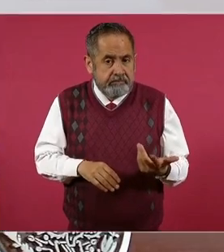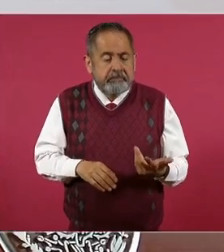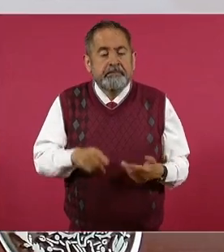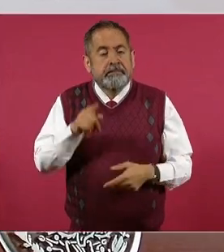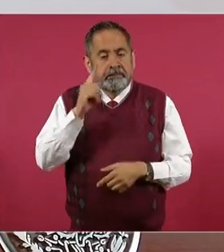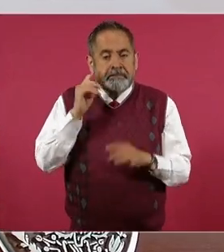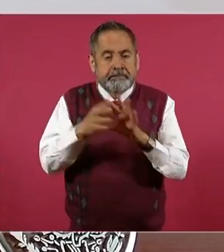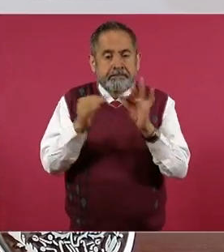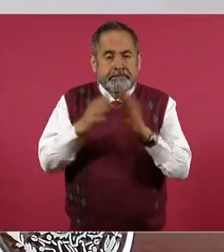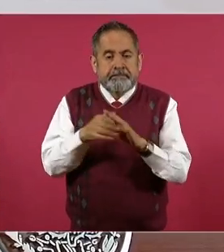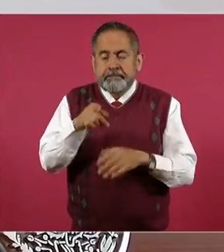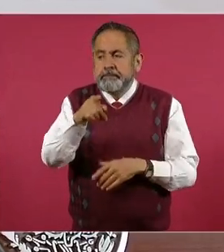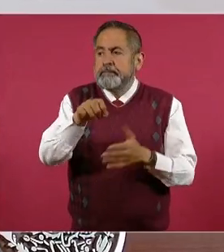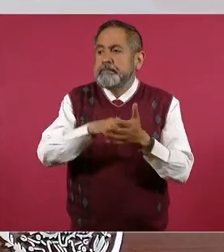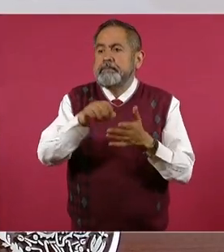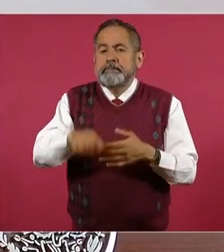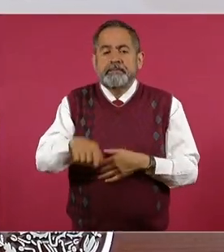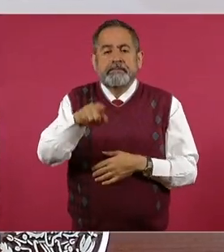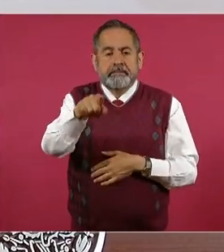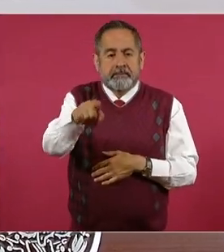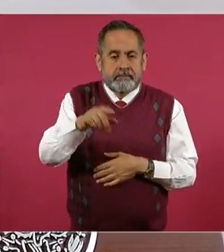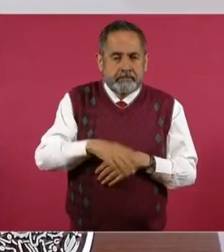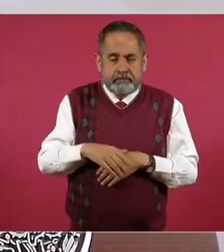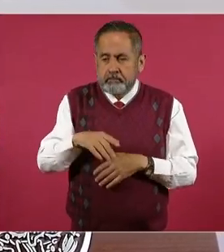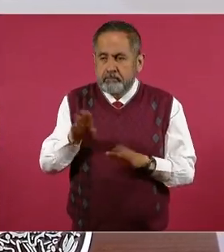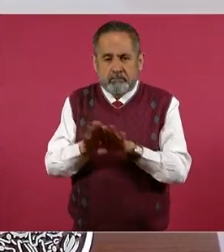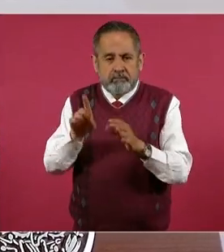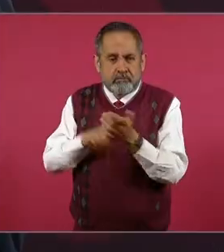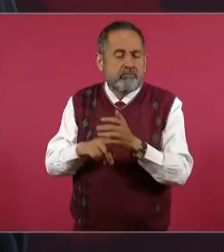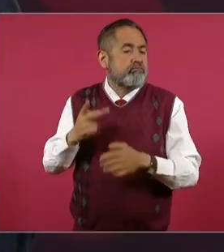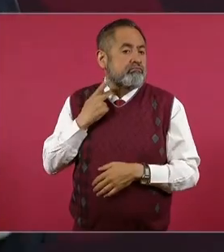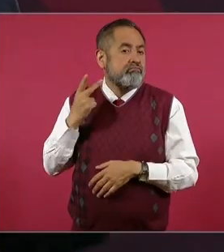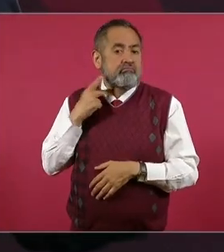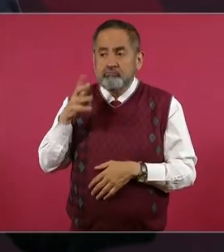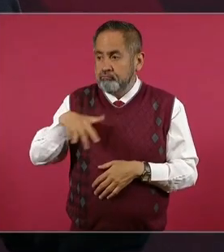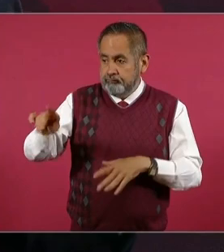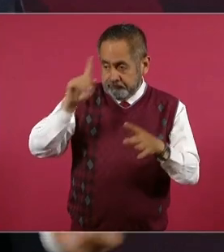vamos al terreno de las transformaciones políticas,